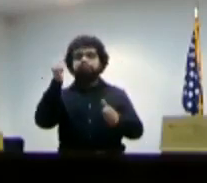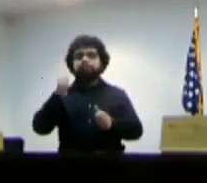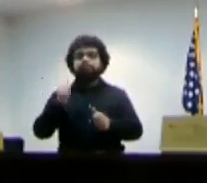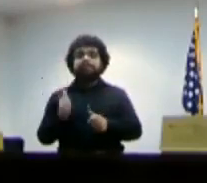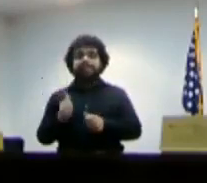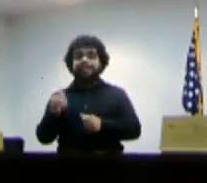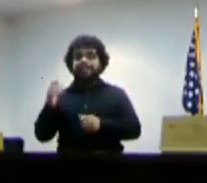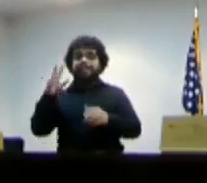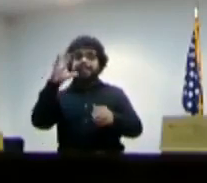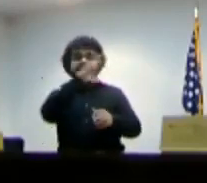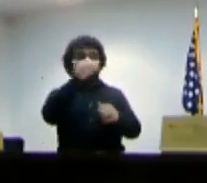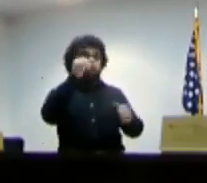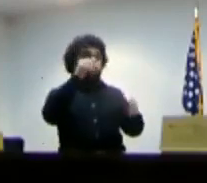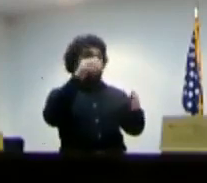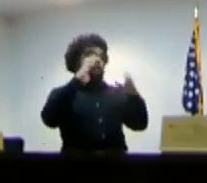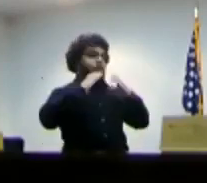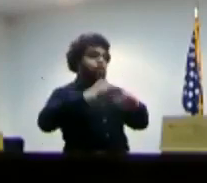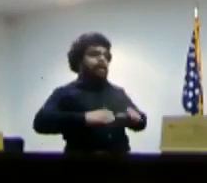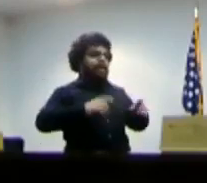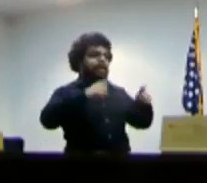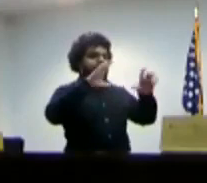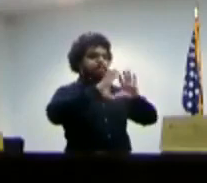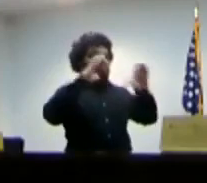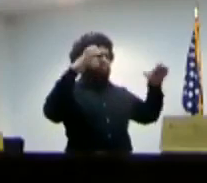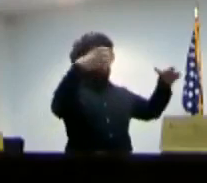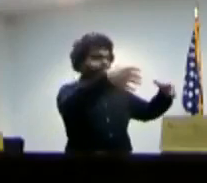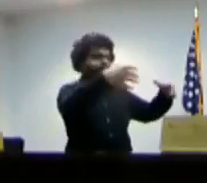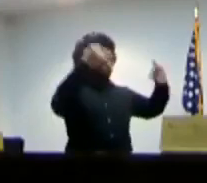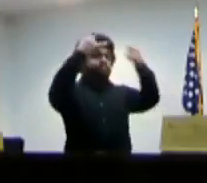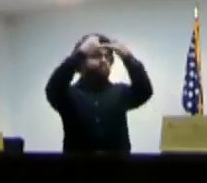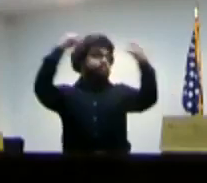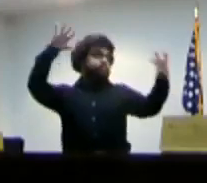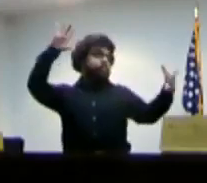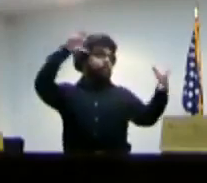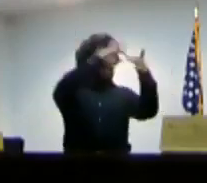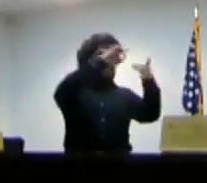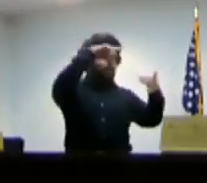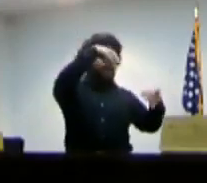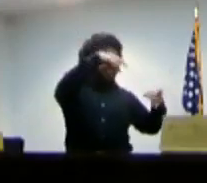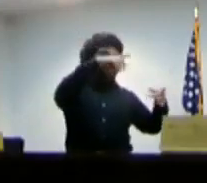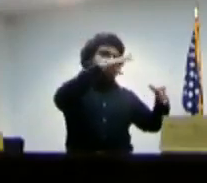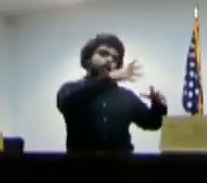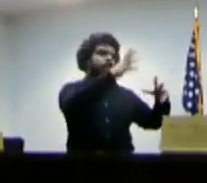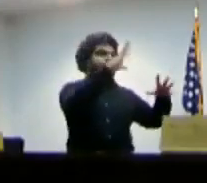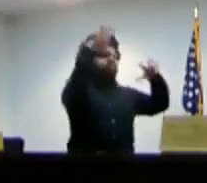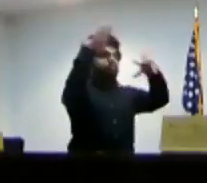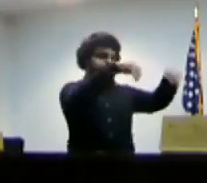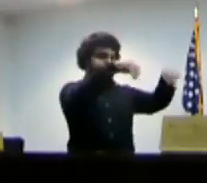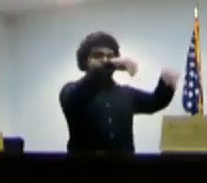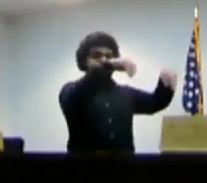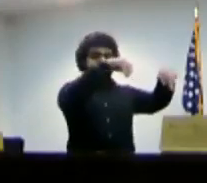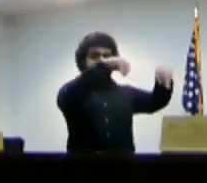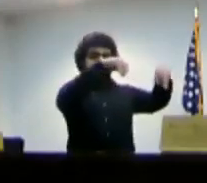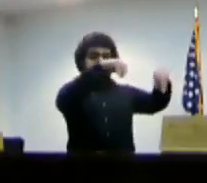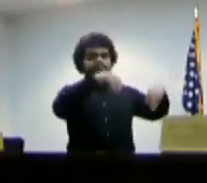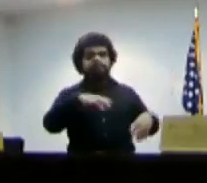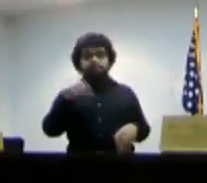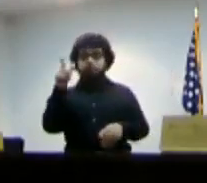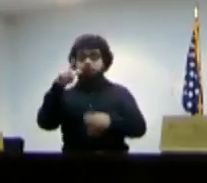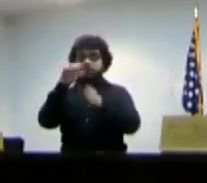bloque de clientes. Nuestras unidades generatrices en esos momentos, ellas reaccionan a esos